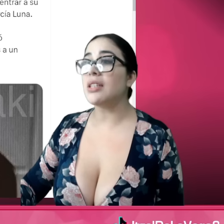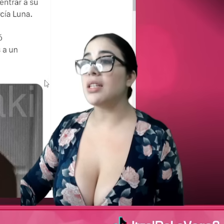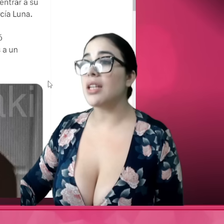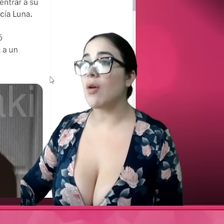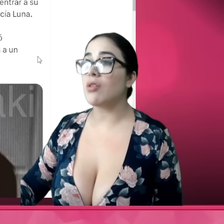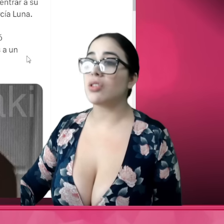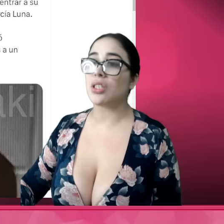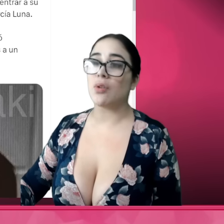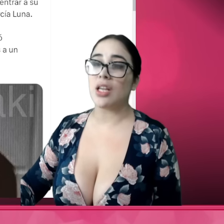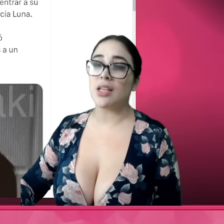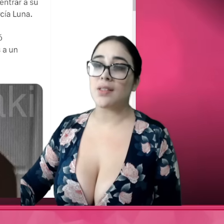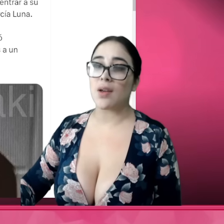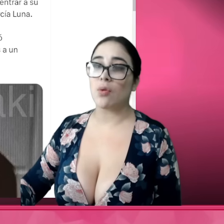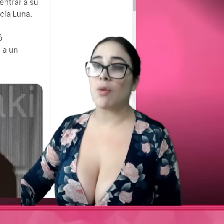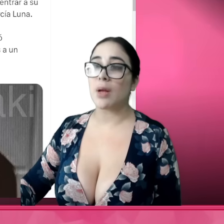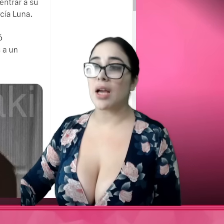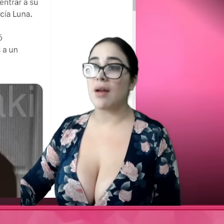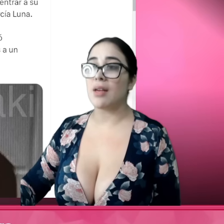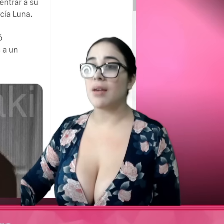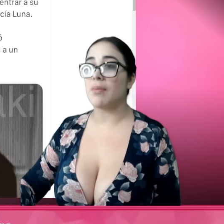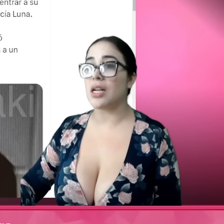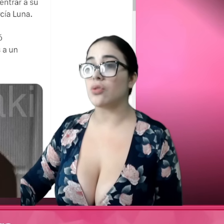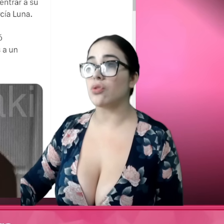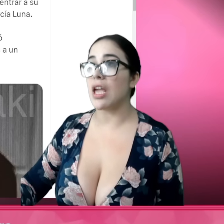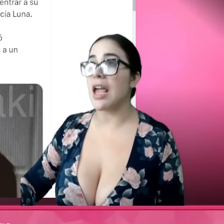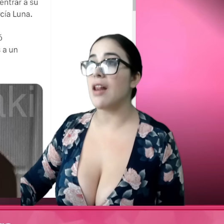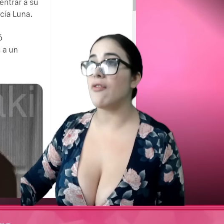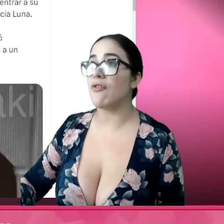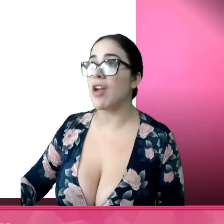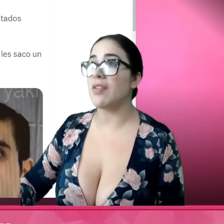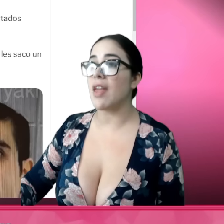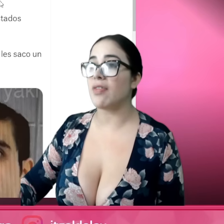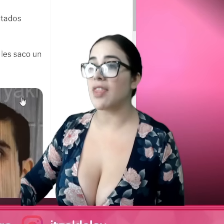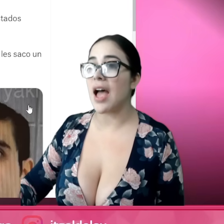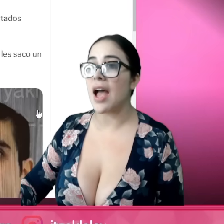y les entregó a los estadounidenses a un hombre clave versus el